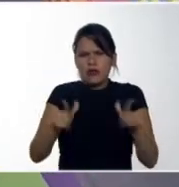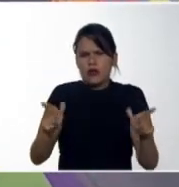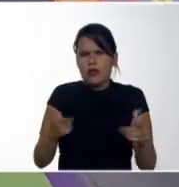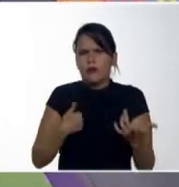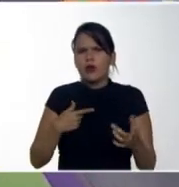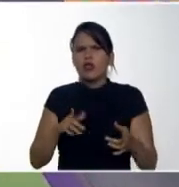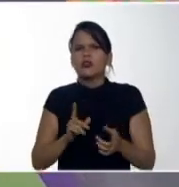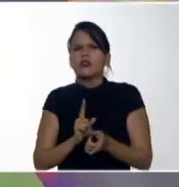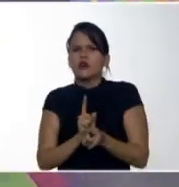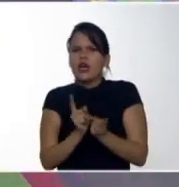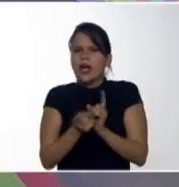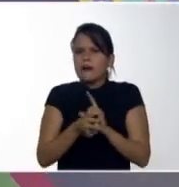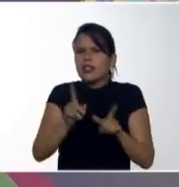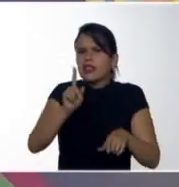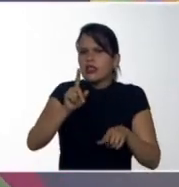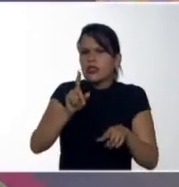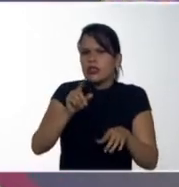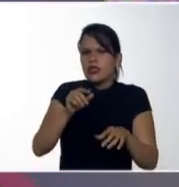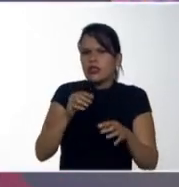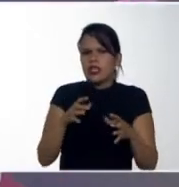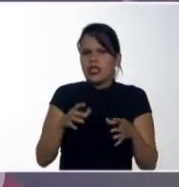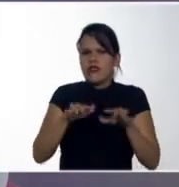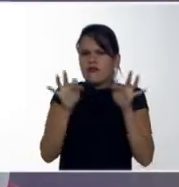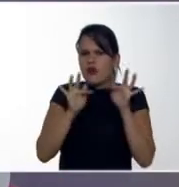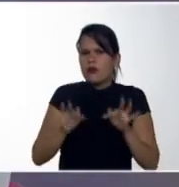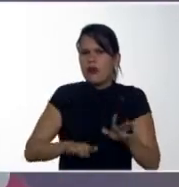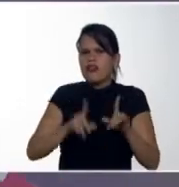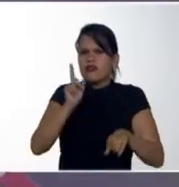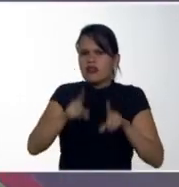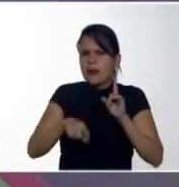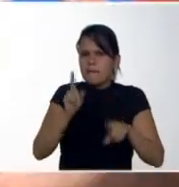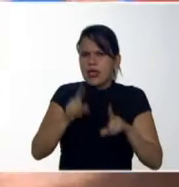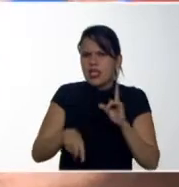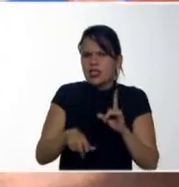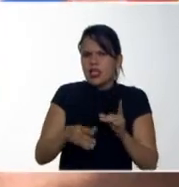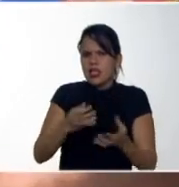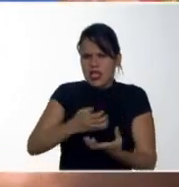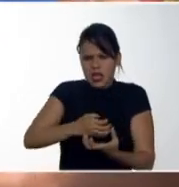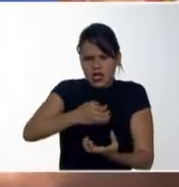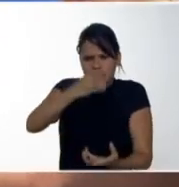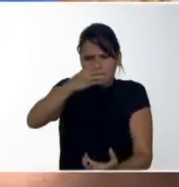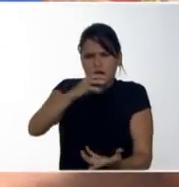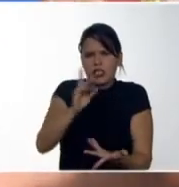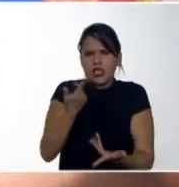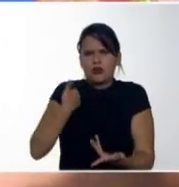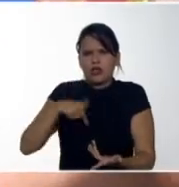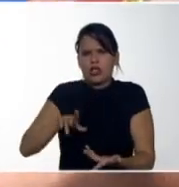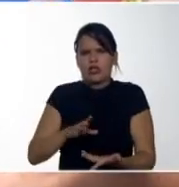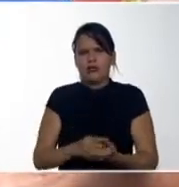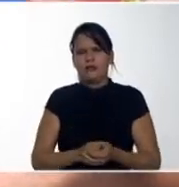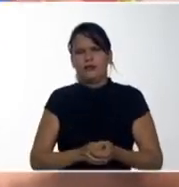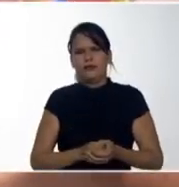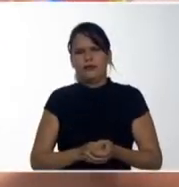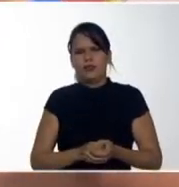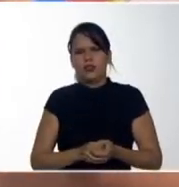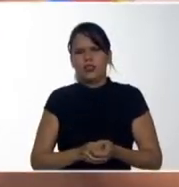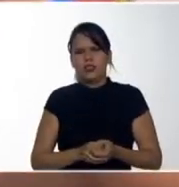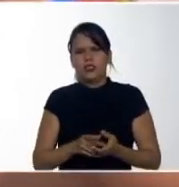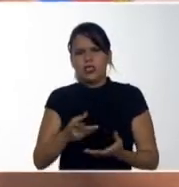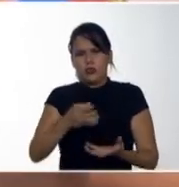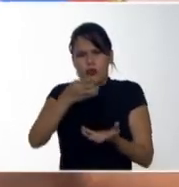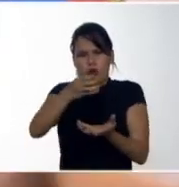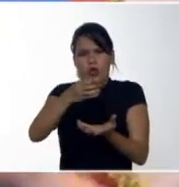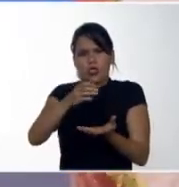volumen al recipiente que lo contiene. La forma es la del recipiente que lo contiene. ¿Ok? Si yo coloco